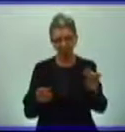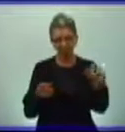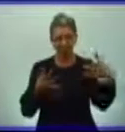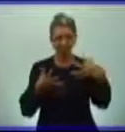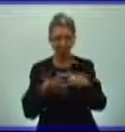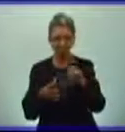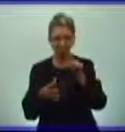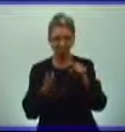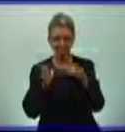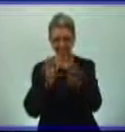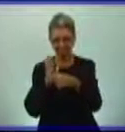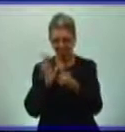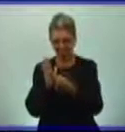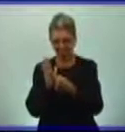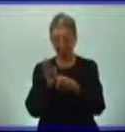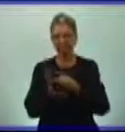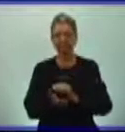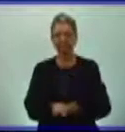imágenes.